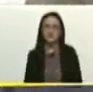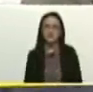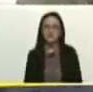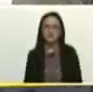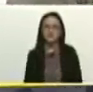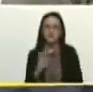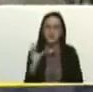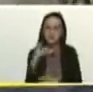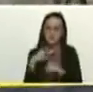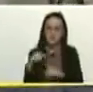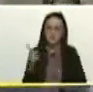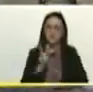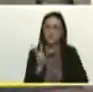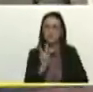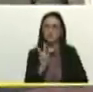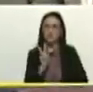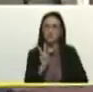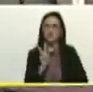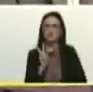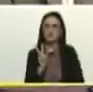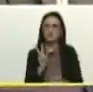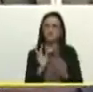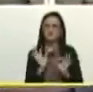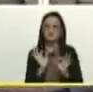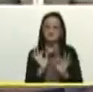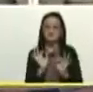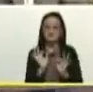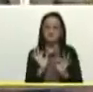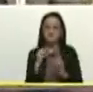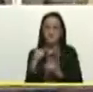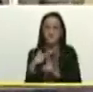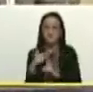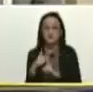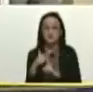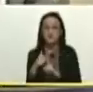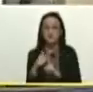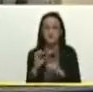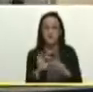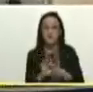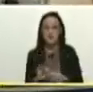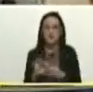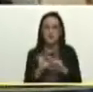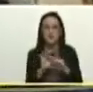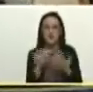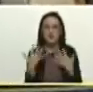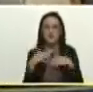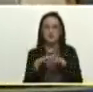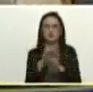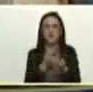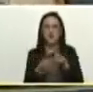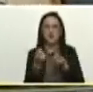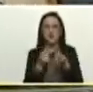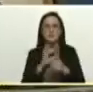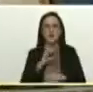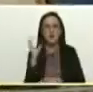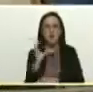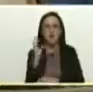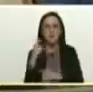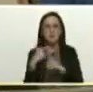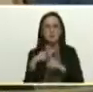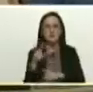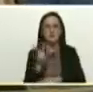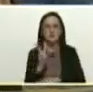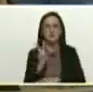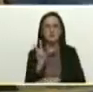entre Colombia y Venezuela apunta en la dirección correcta de la unión y la integración económica de Colombia y Venezuela,